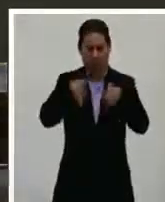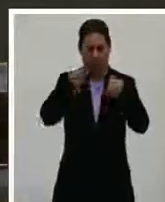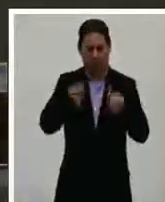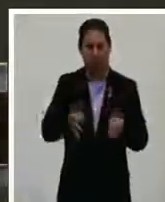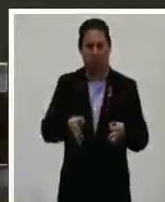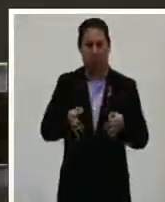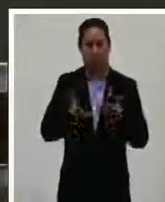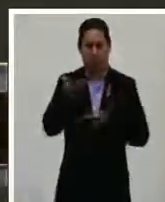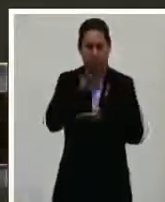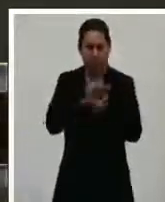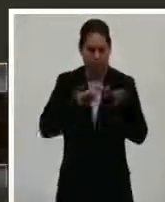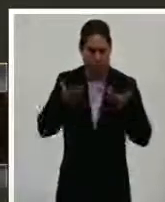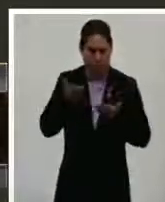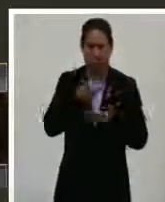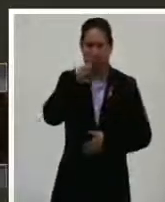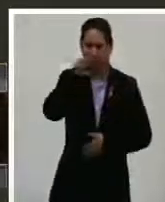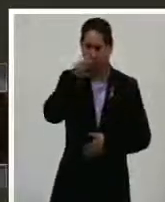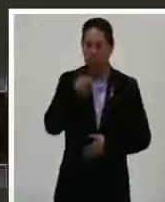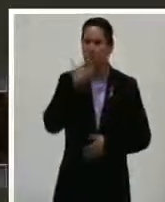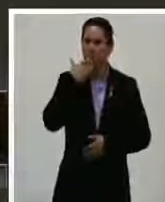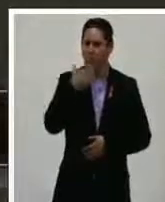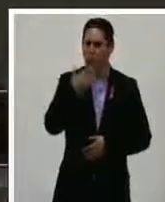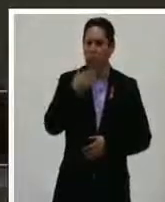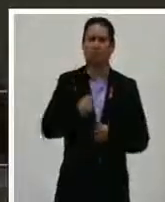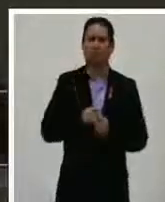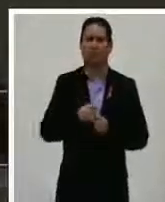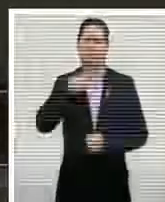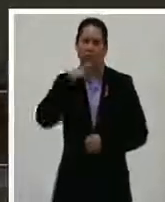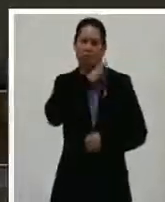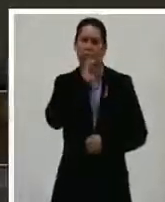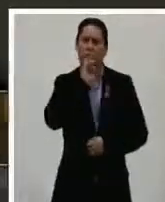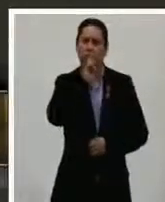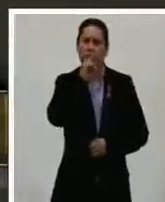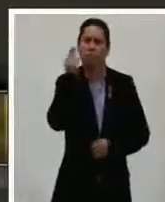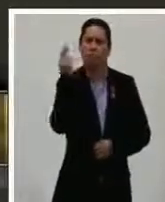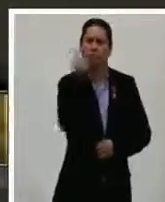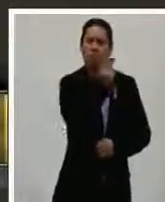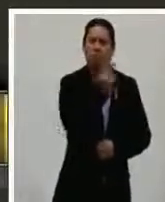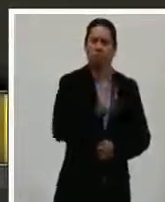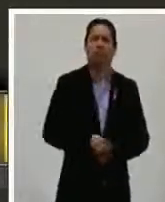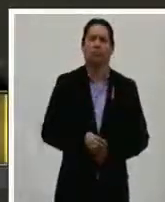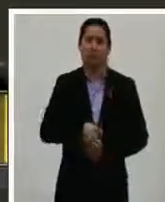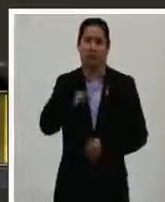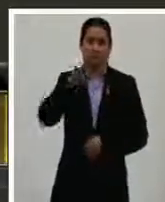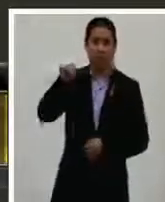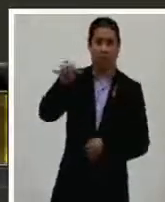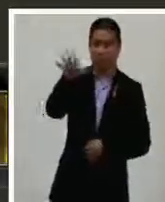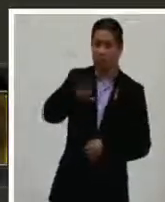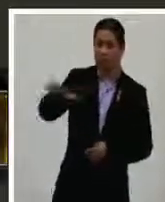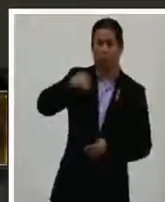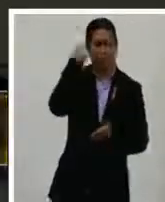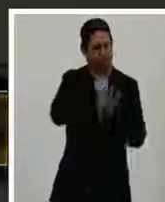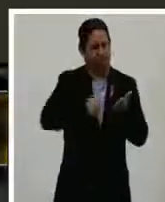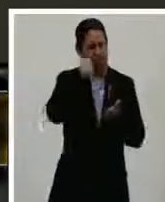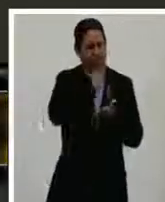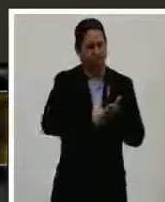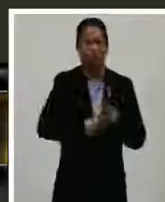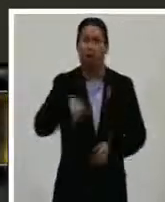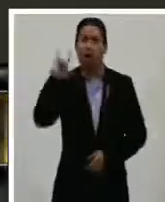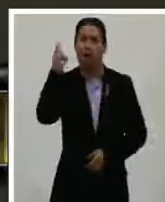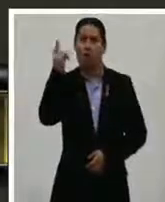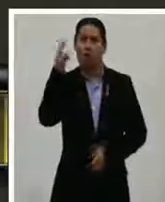sea tratado como de urgente y obvia resolución porque así lo reclama el pueblo en julio del